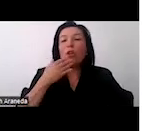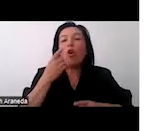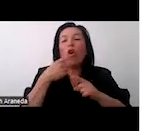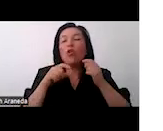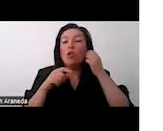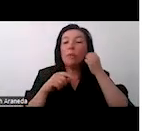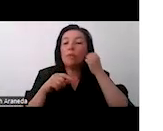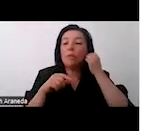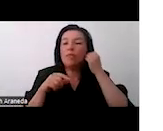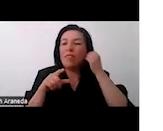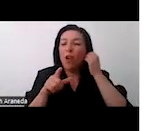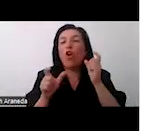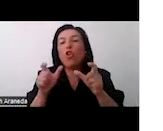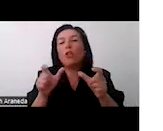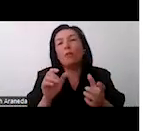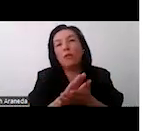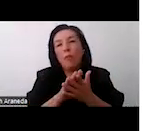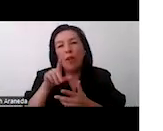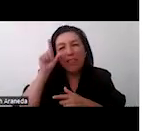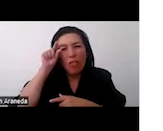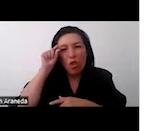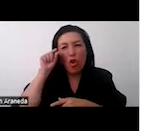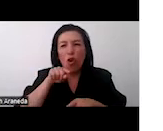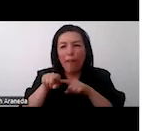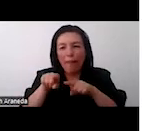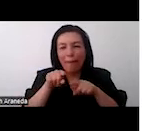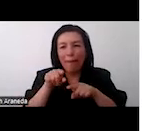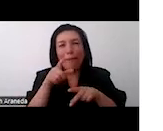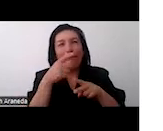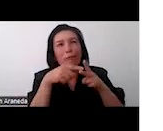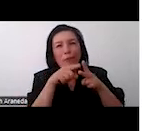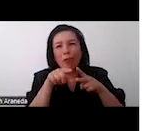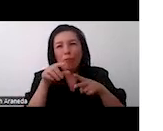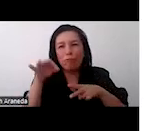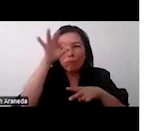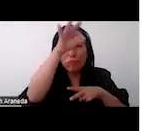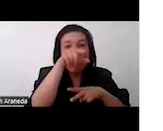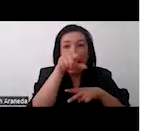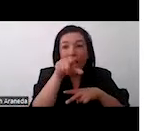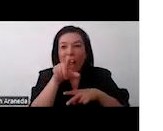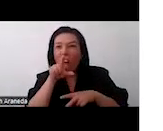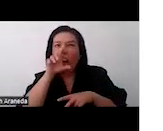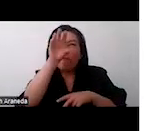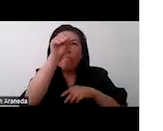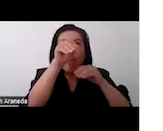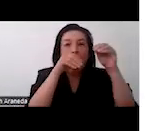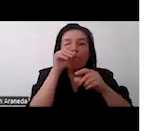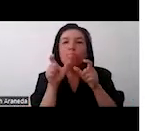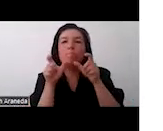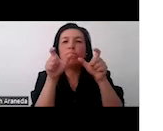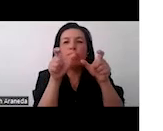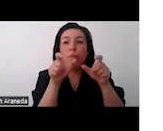de insectos, roedores o cualquier otro organismo que pueda reproducirse